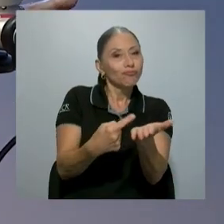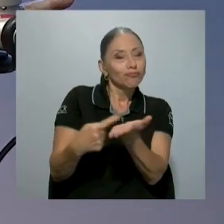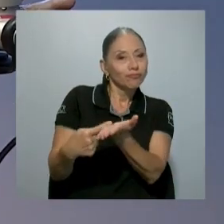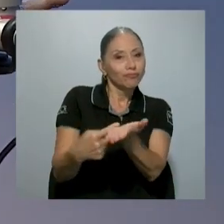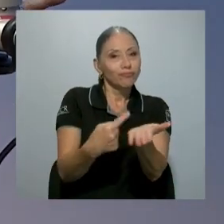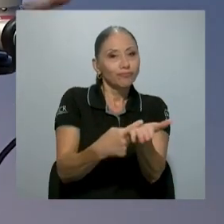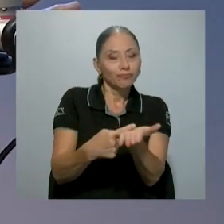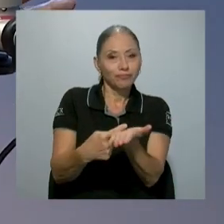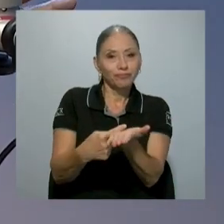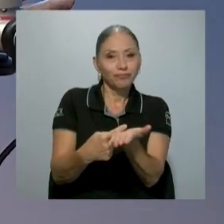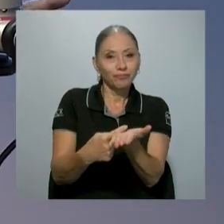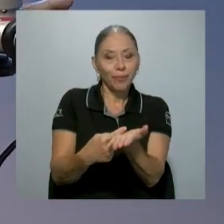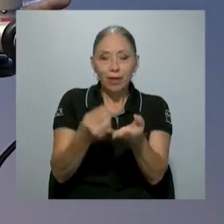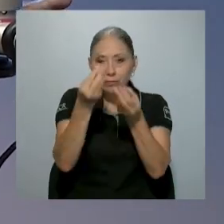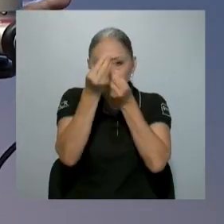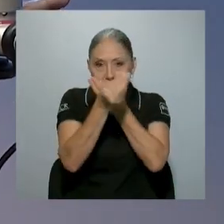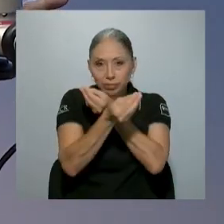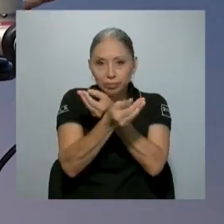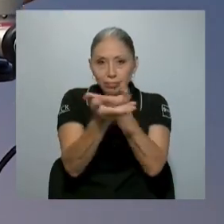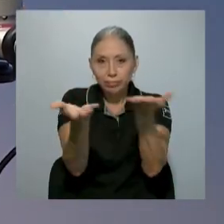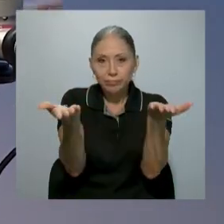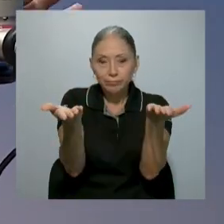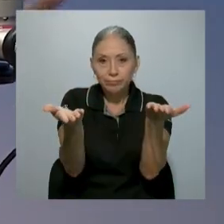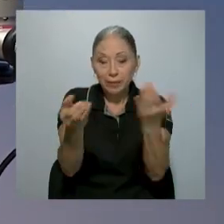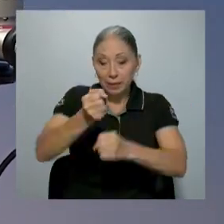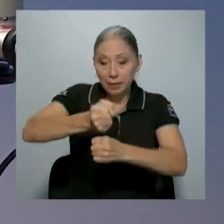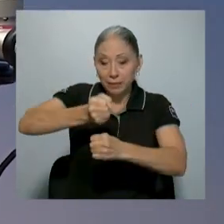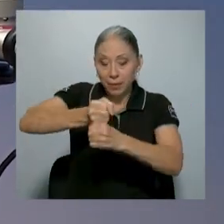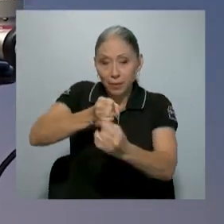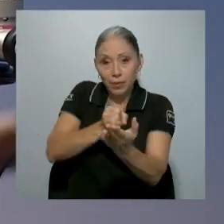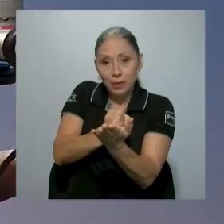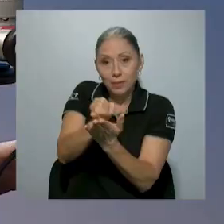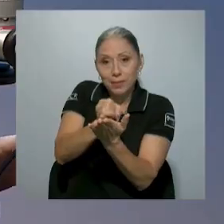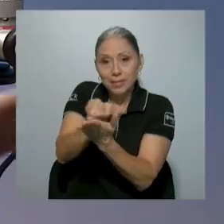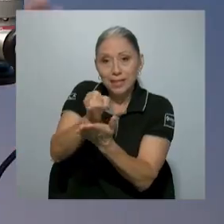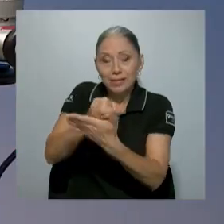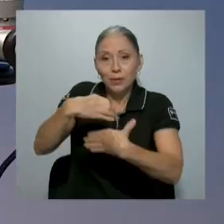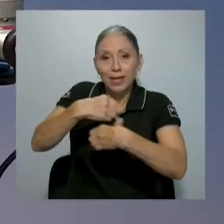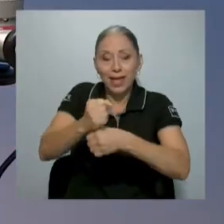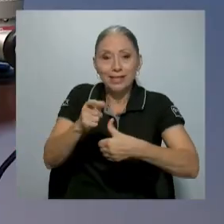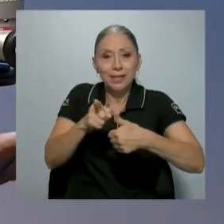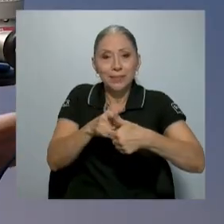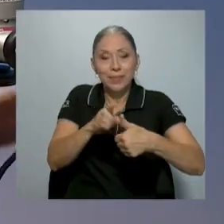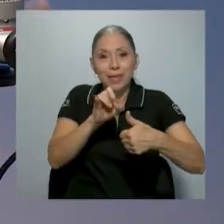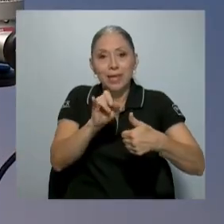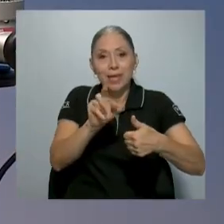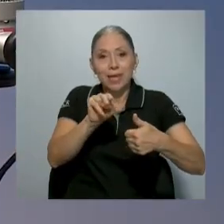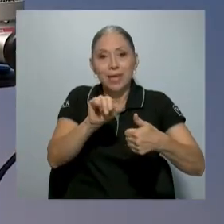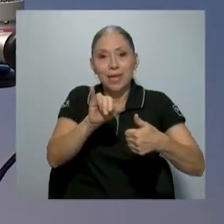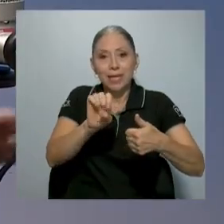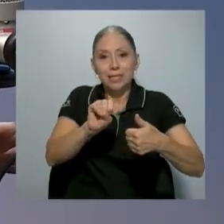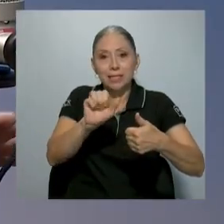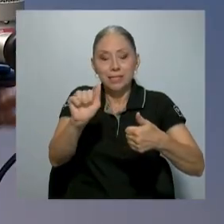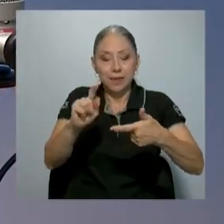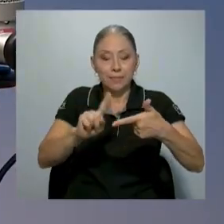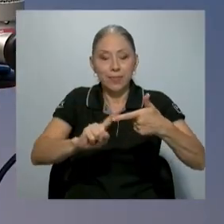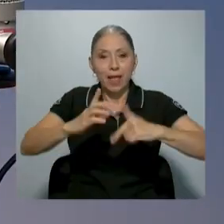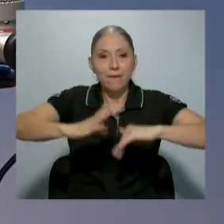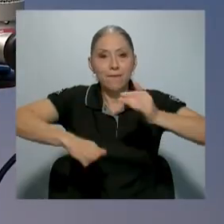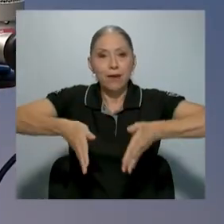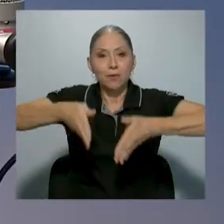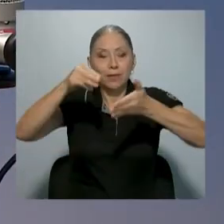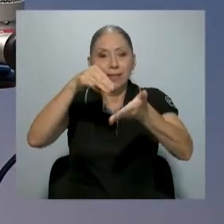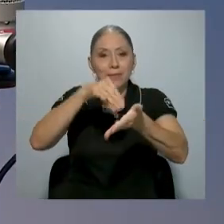difundiendo la investigación que INISA, Facultad de Medicina y el